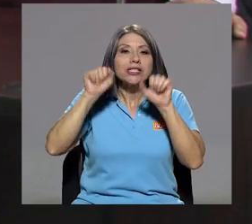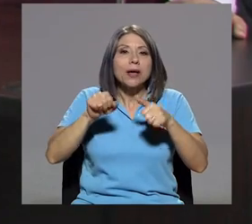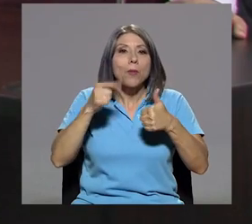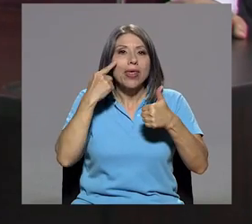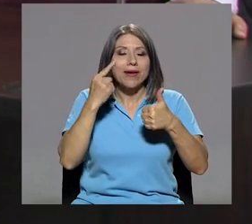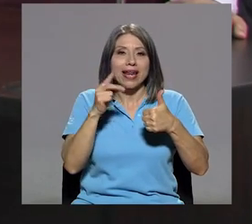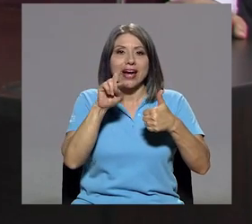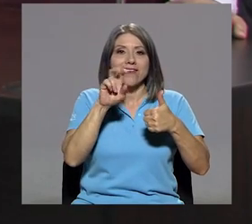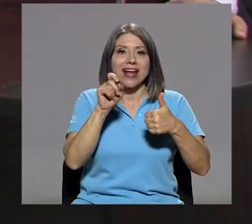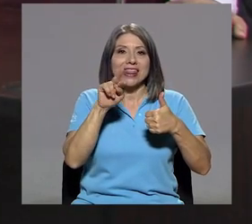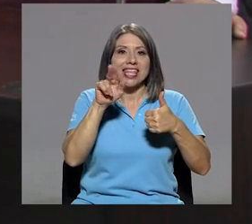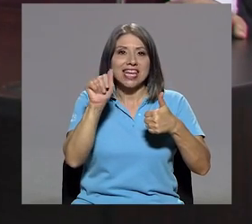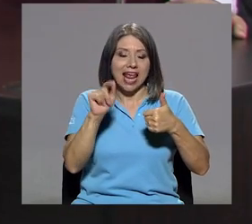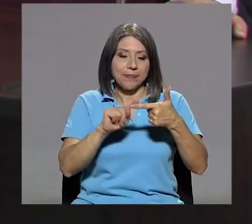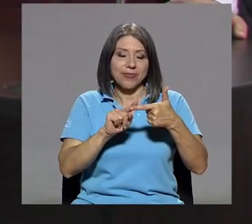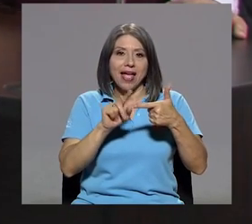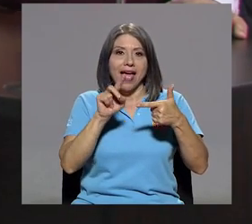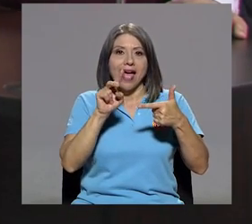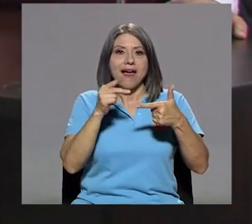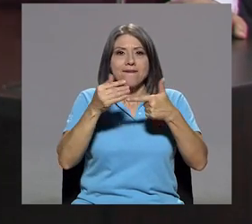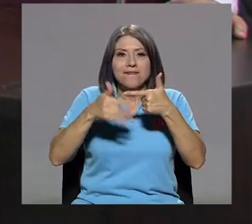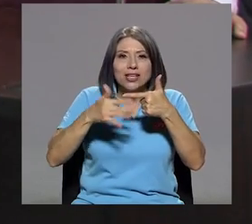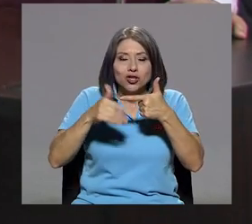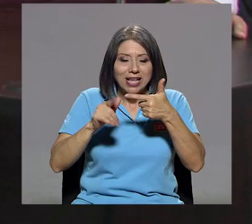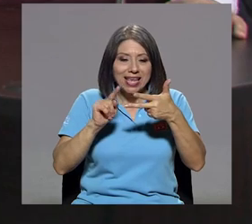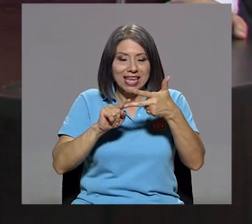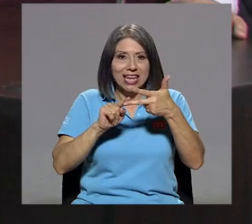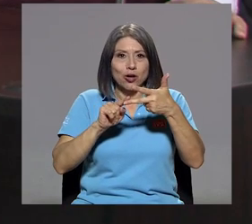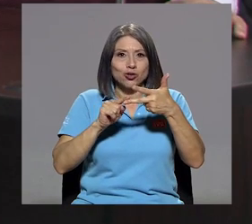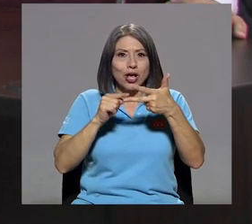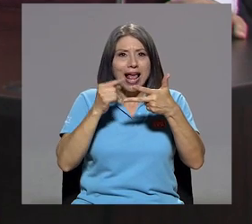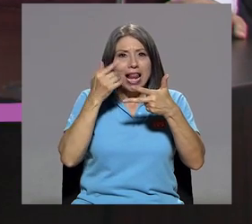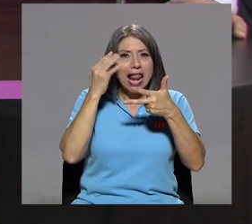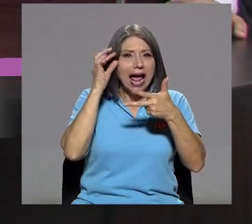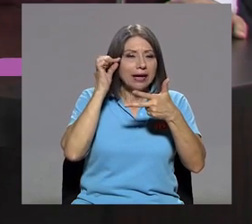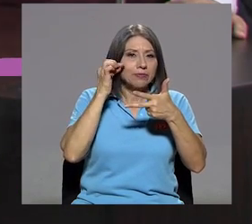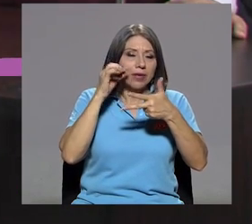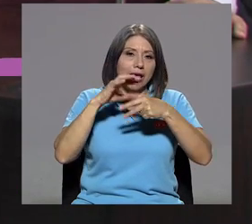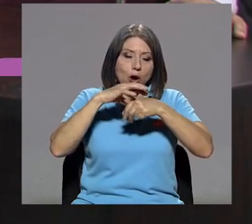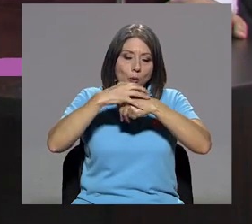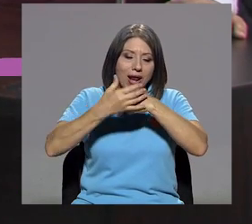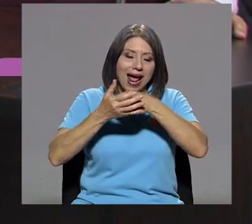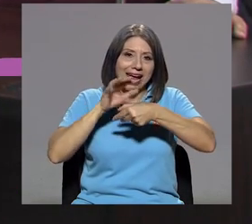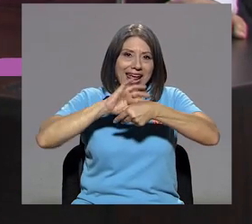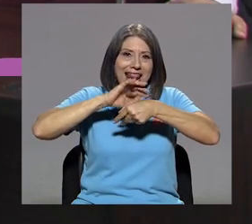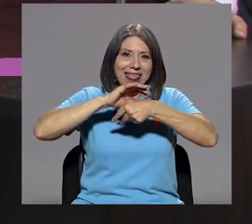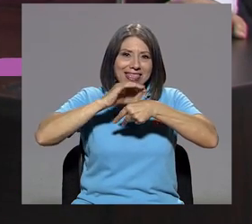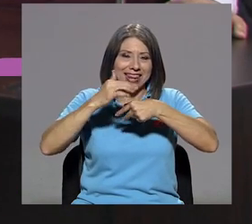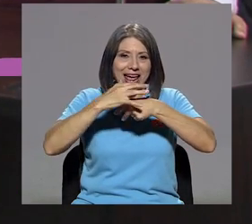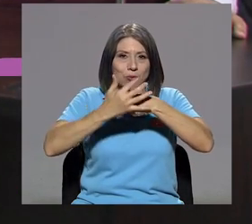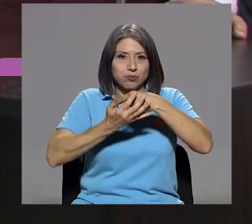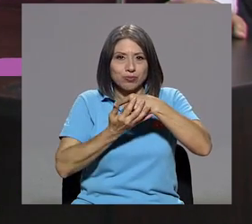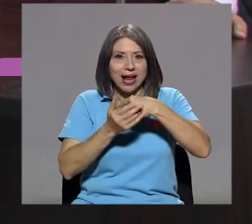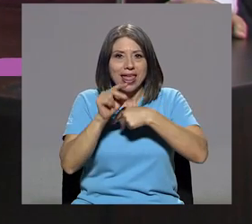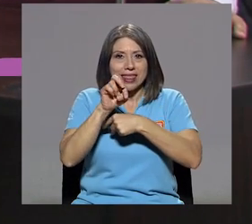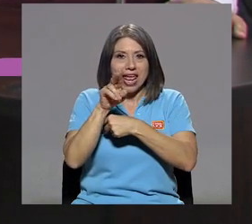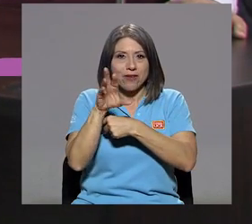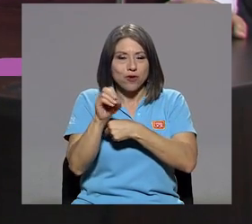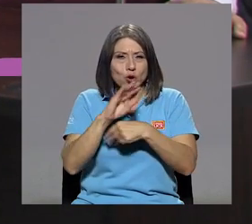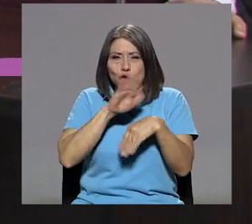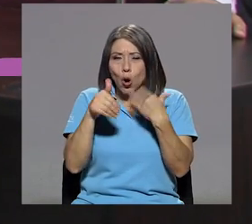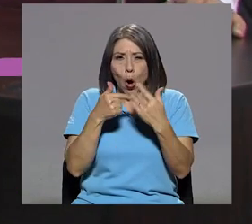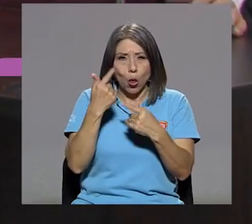permite ver los vasos sanguíneos, permite ver esa gelatina de la parte de atrás, que es el humor vitreo, y permite ver el nervio óptico, que ahí es donde vamos llegando,